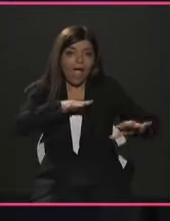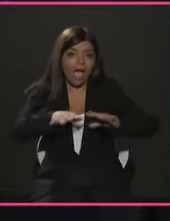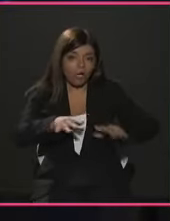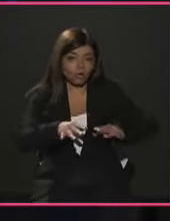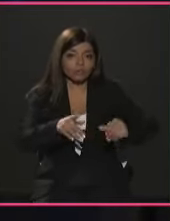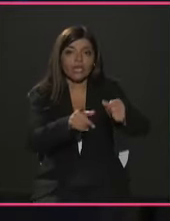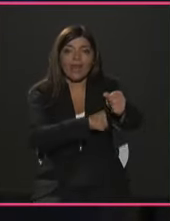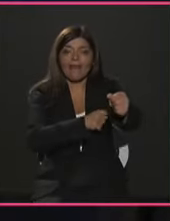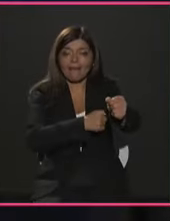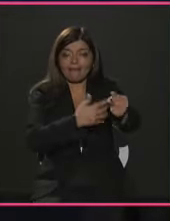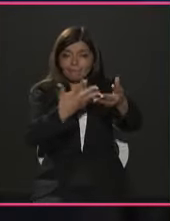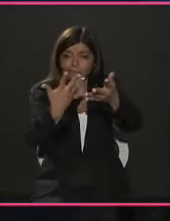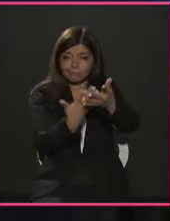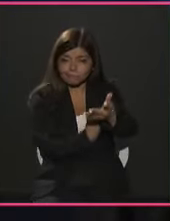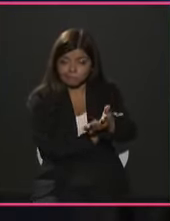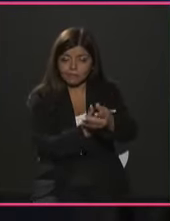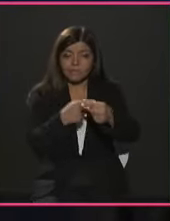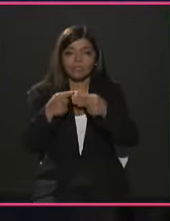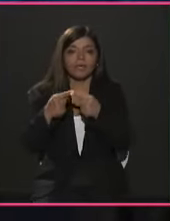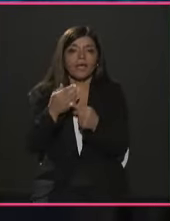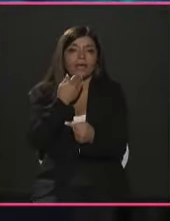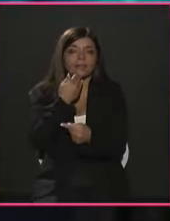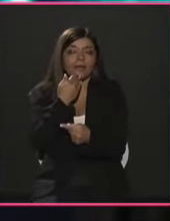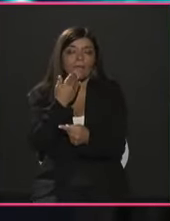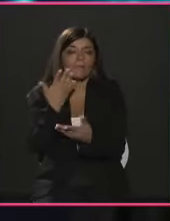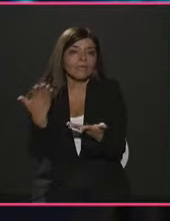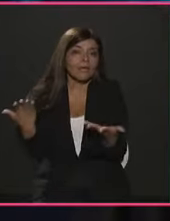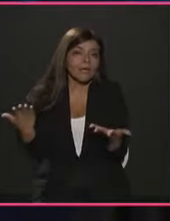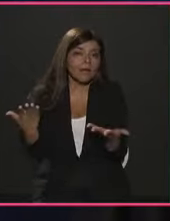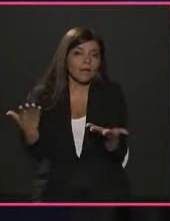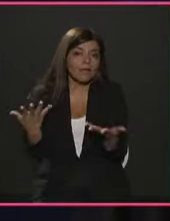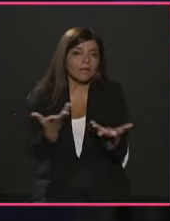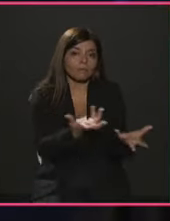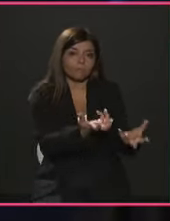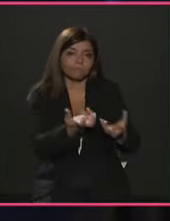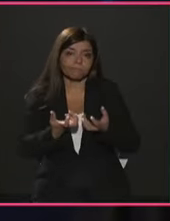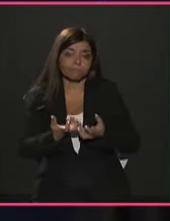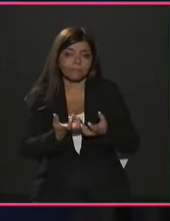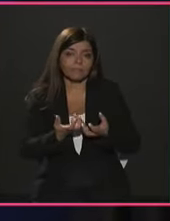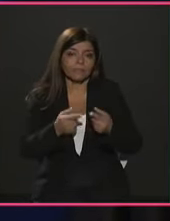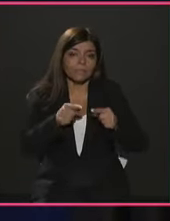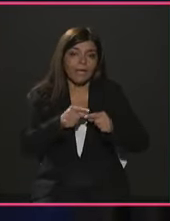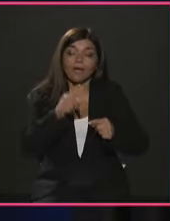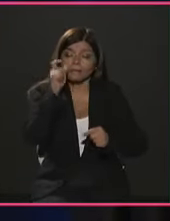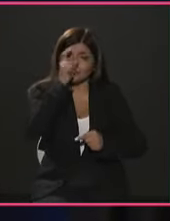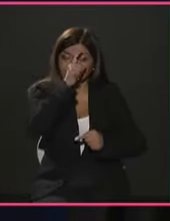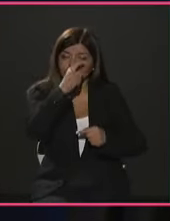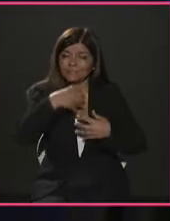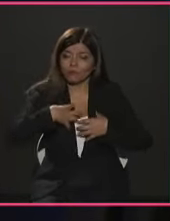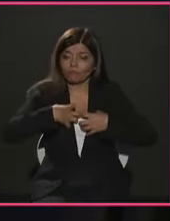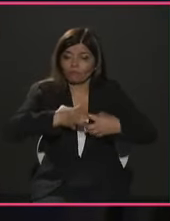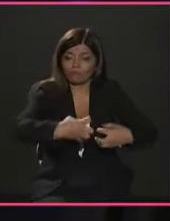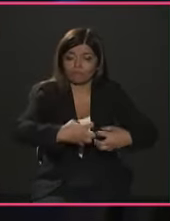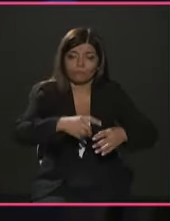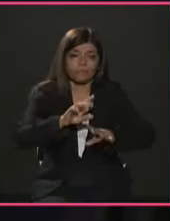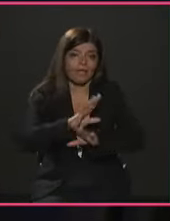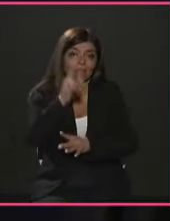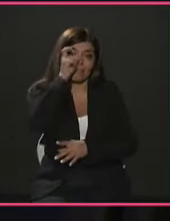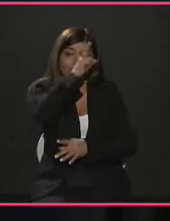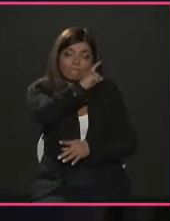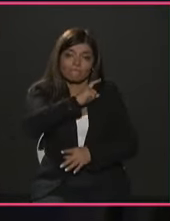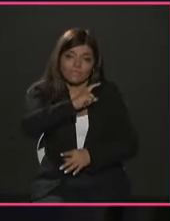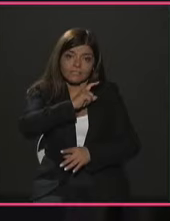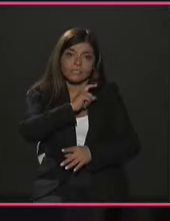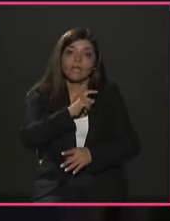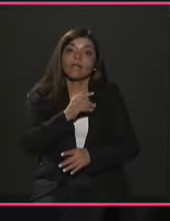nuestra energía y obtener y extraerlo del sistema es difícil en algunos lugares